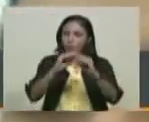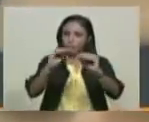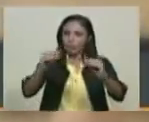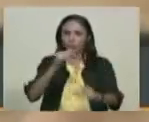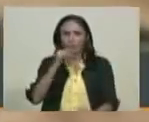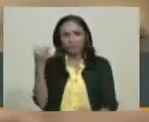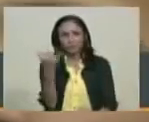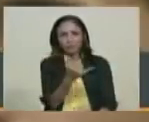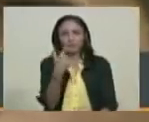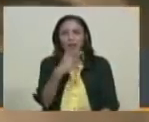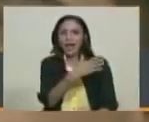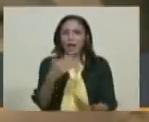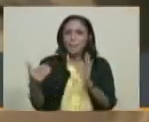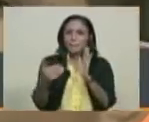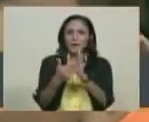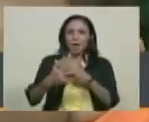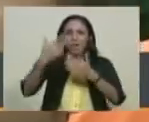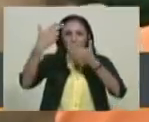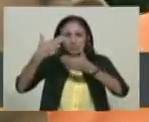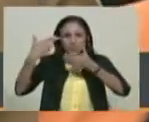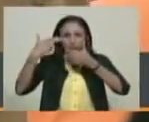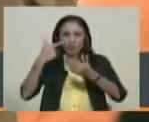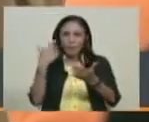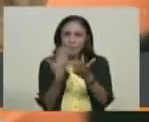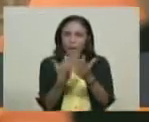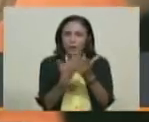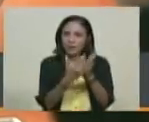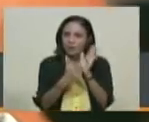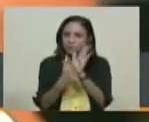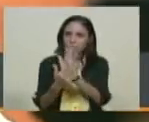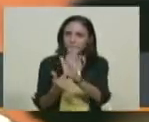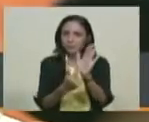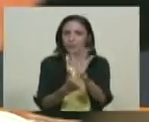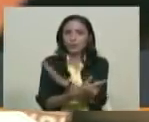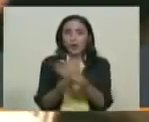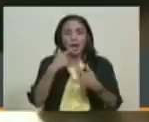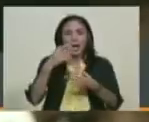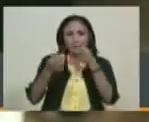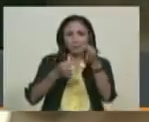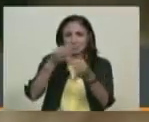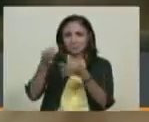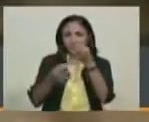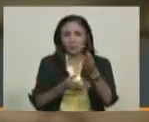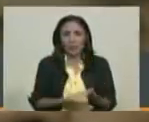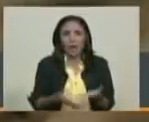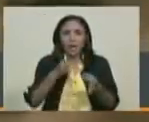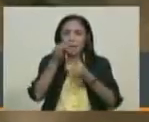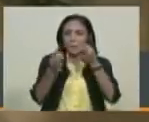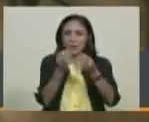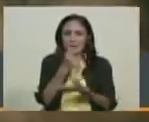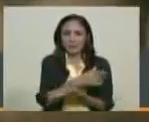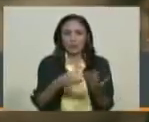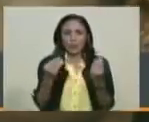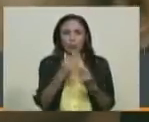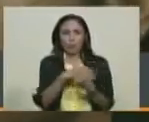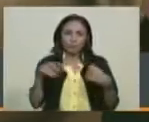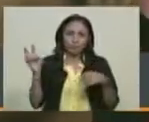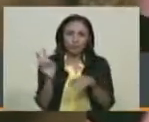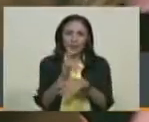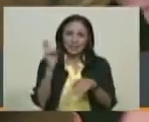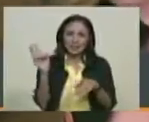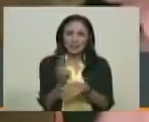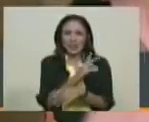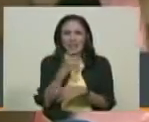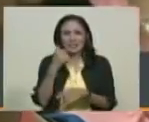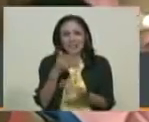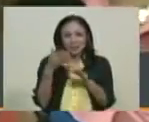el atentado terrorista, a mostrar las pruebas y a denunciar el discurso fascista que promueve la violencia y